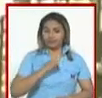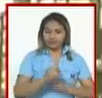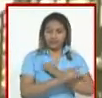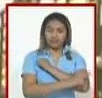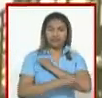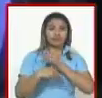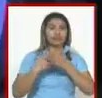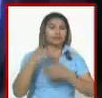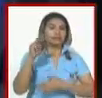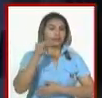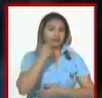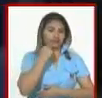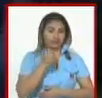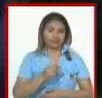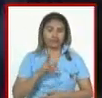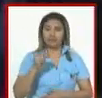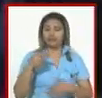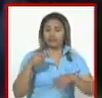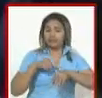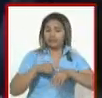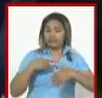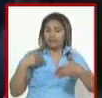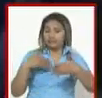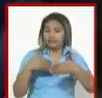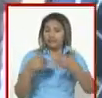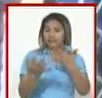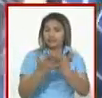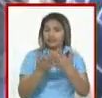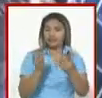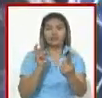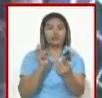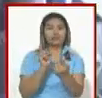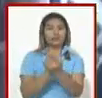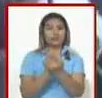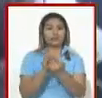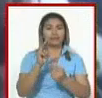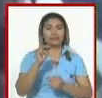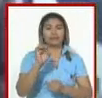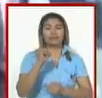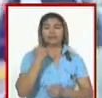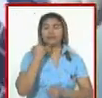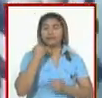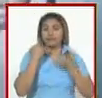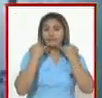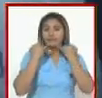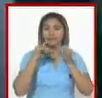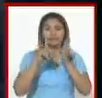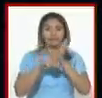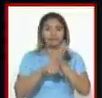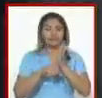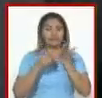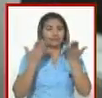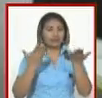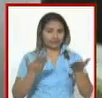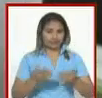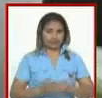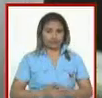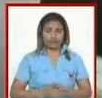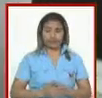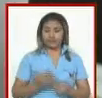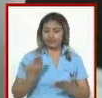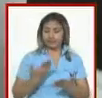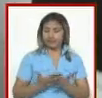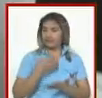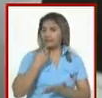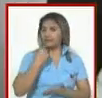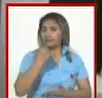que este martes dijo que no alcanzará el tiempo para meter preso a carlos meza después de esta declaración las repercusiones llegaron desde la